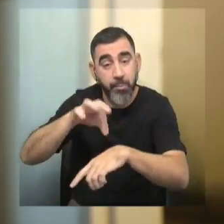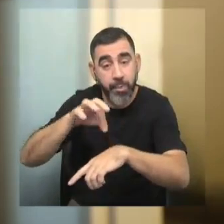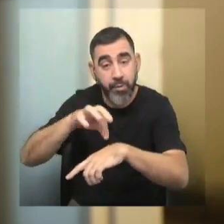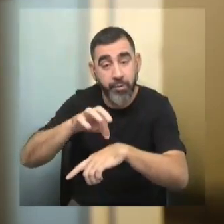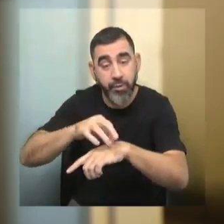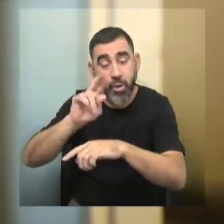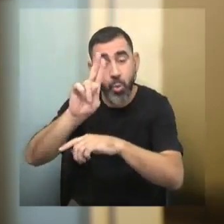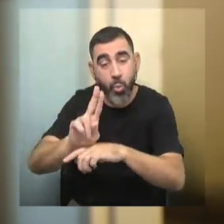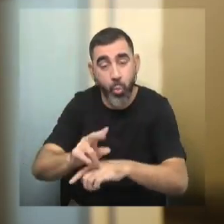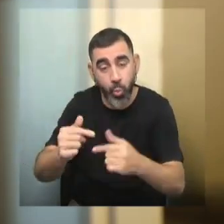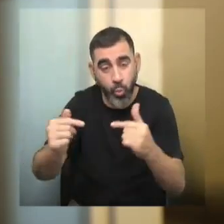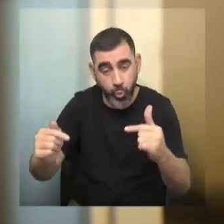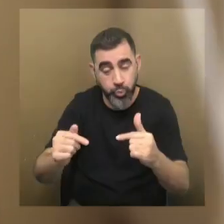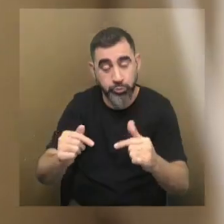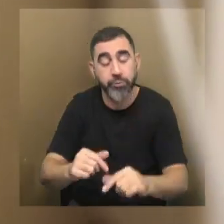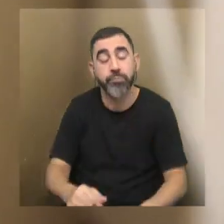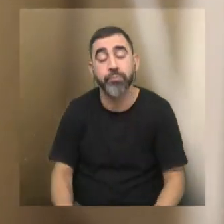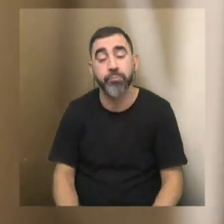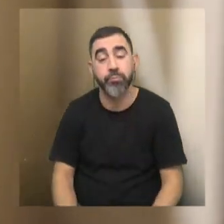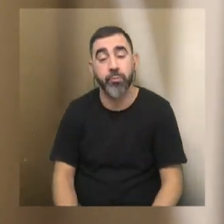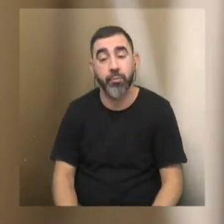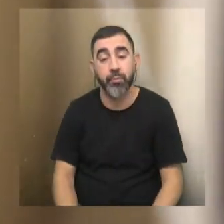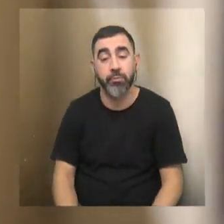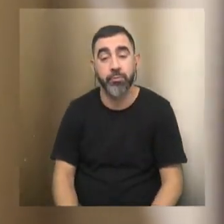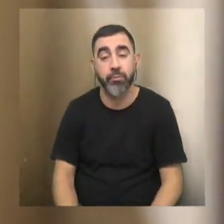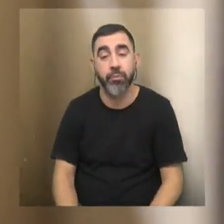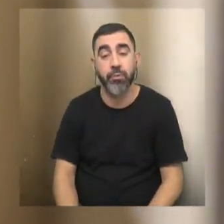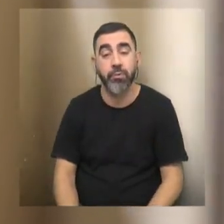sus grandes aplicaciones.